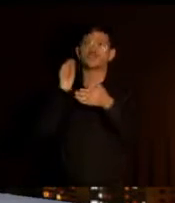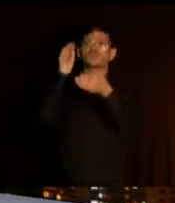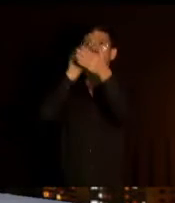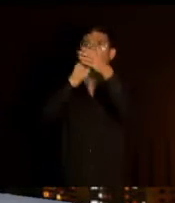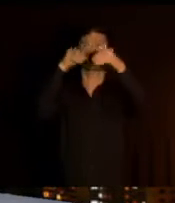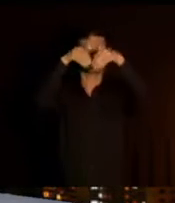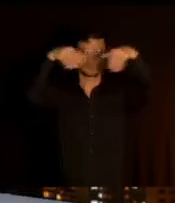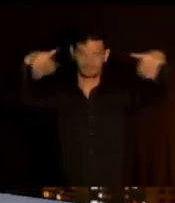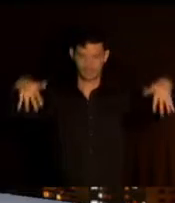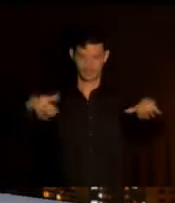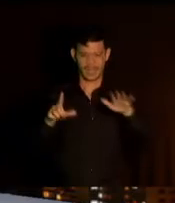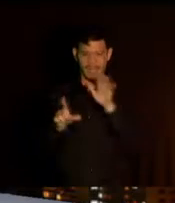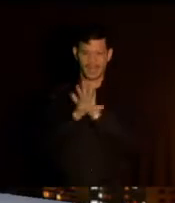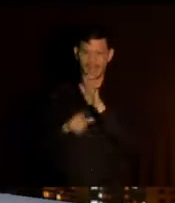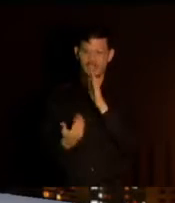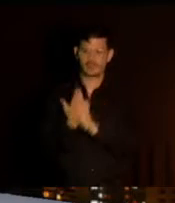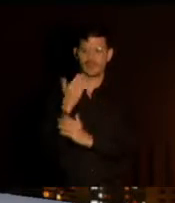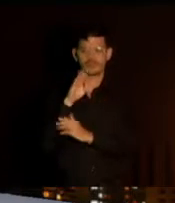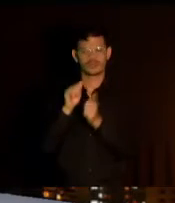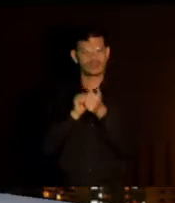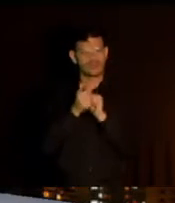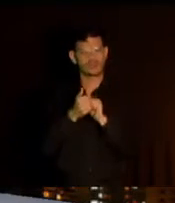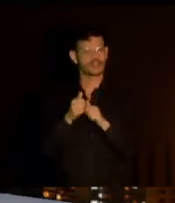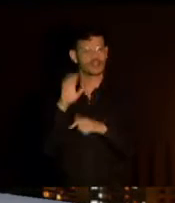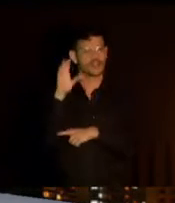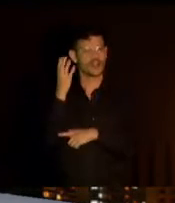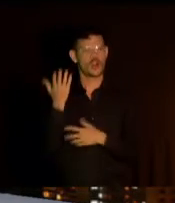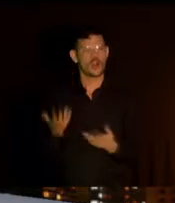ley del deporte paralímpico colombiano. Bien, sí.